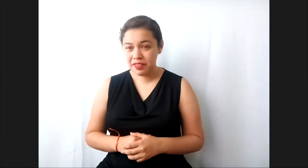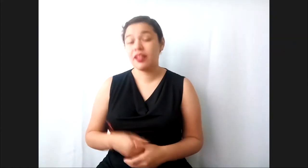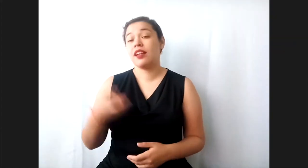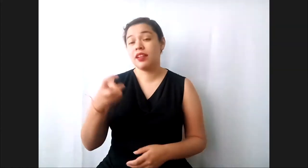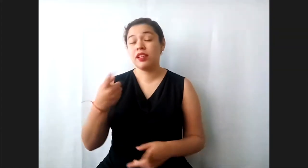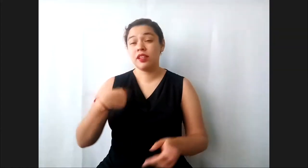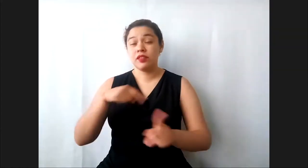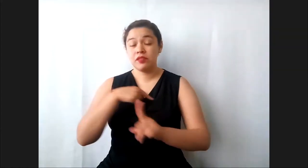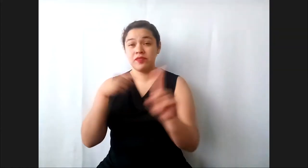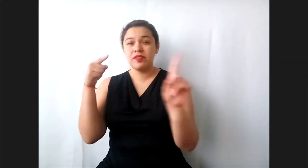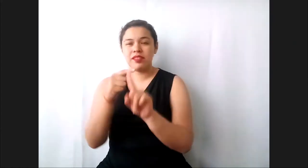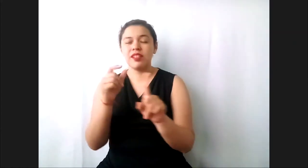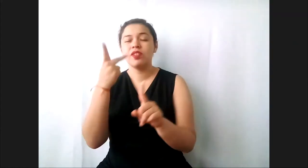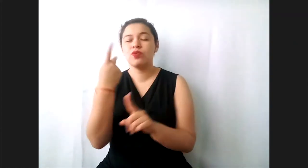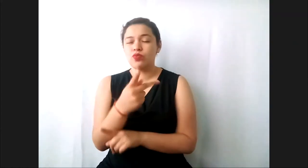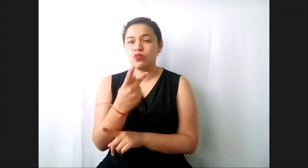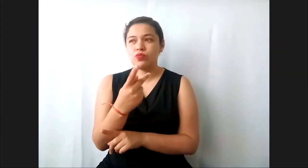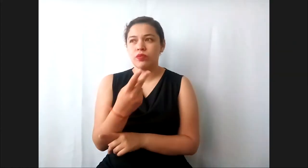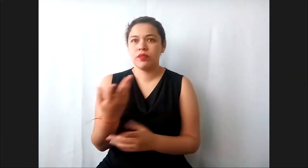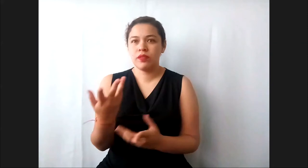no sea pues,